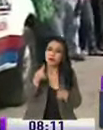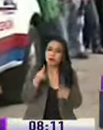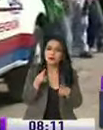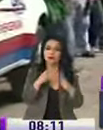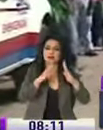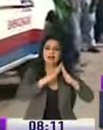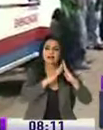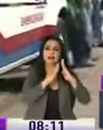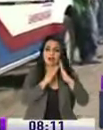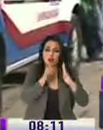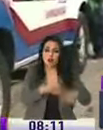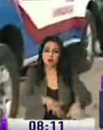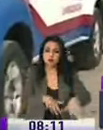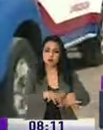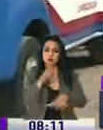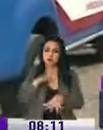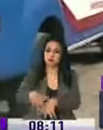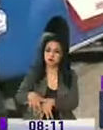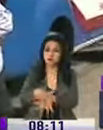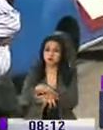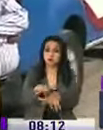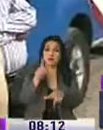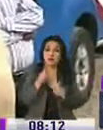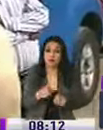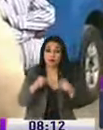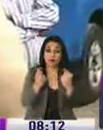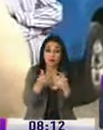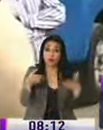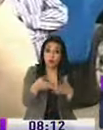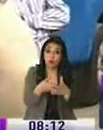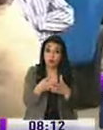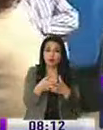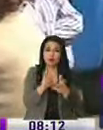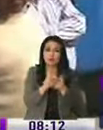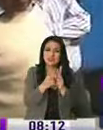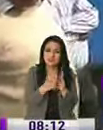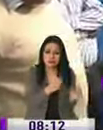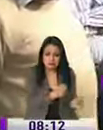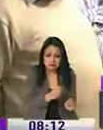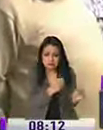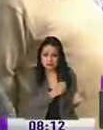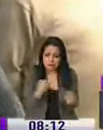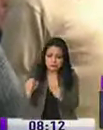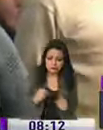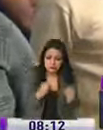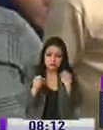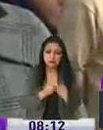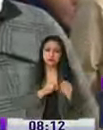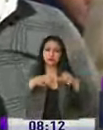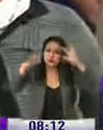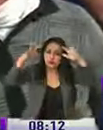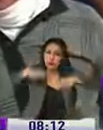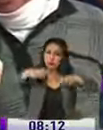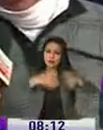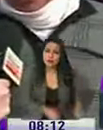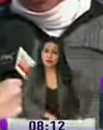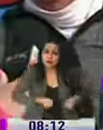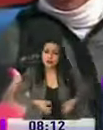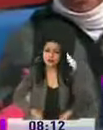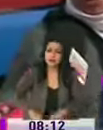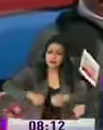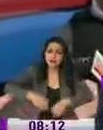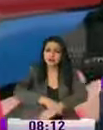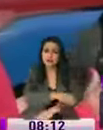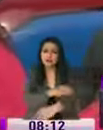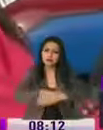casas inundadas. Nos tocaba hacer mingas entre vecinos en las lluvias, acomodando, poniéndonos botas, poniéndonos ponchos